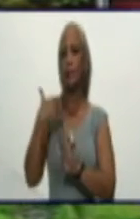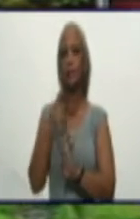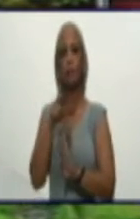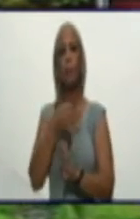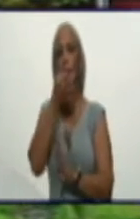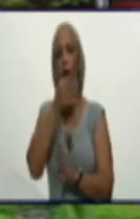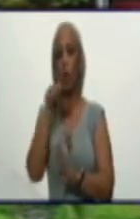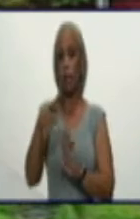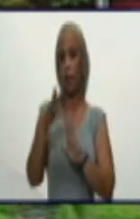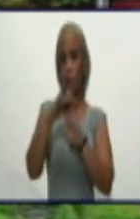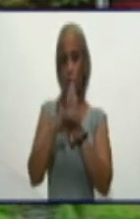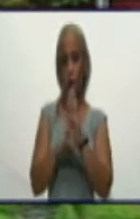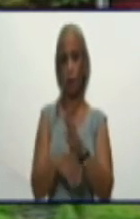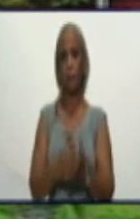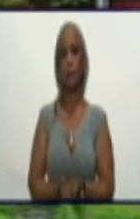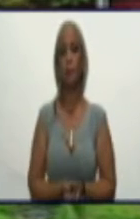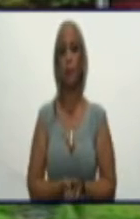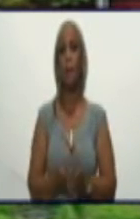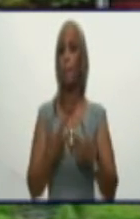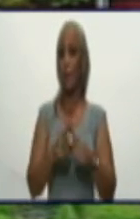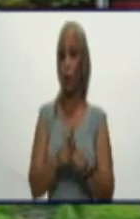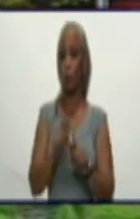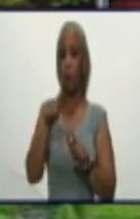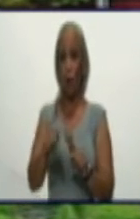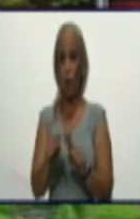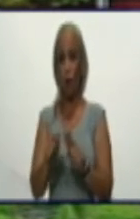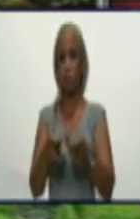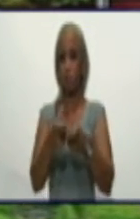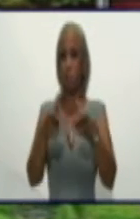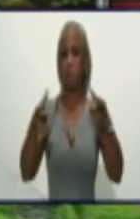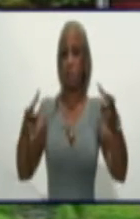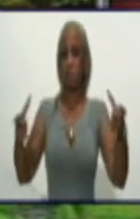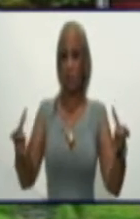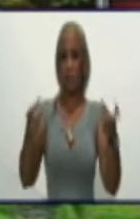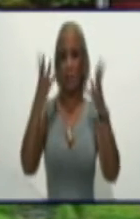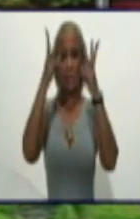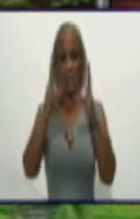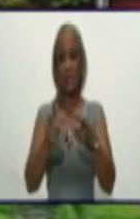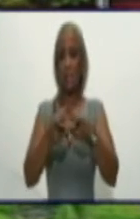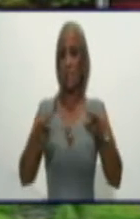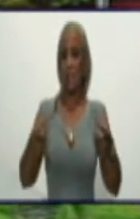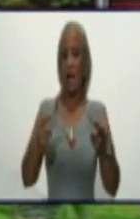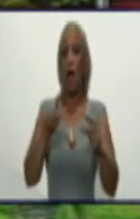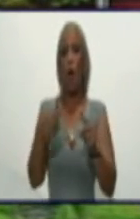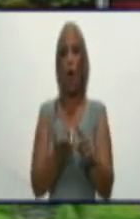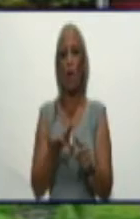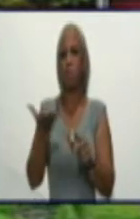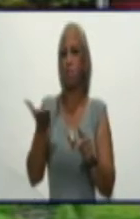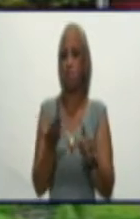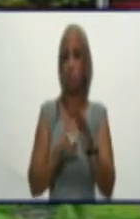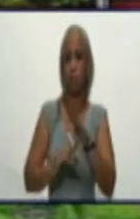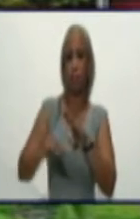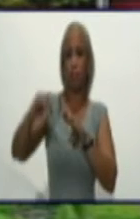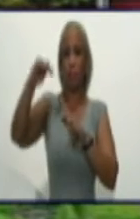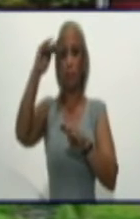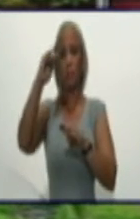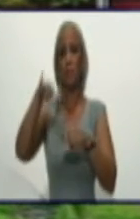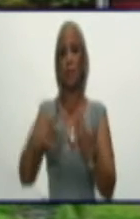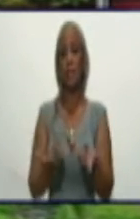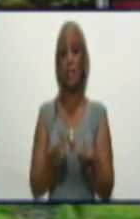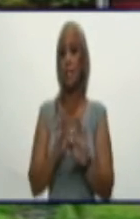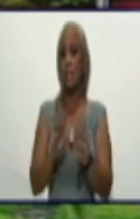pero ahora esa meseta alta se ha disparado. Hay un alza. Ya nosotros estamos